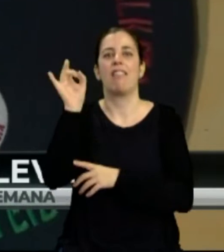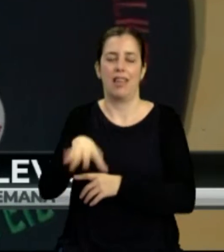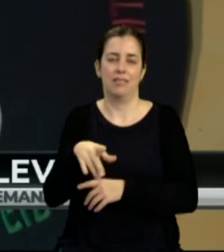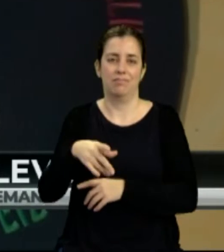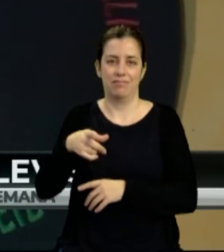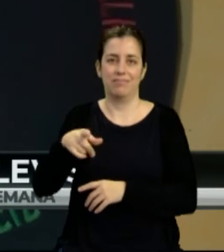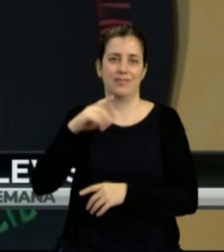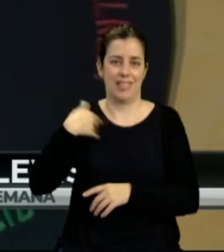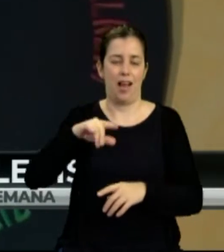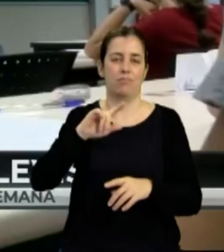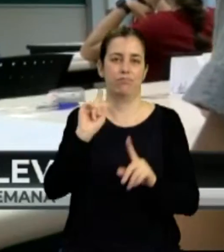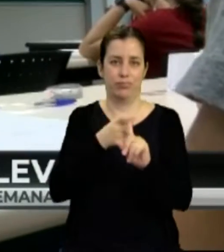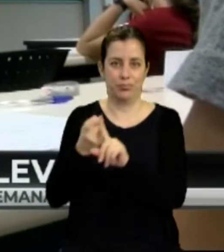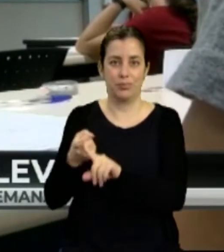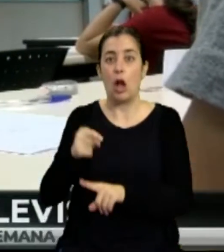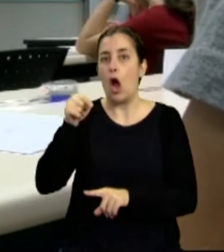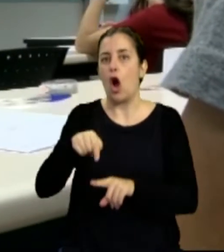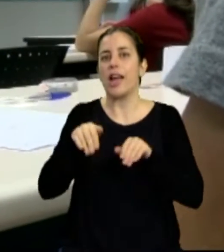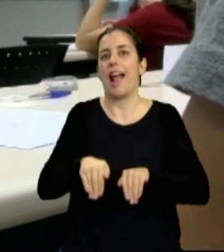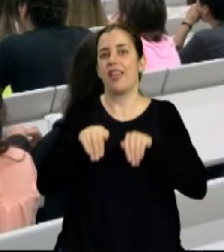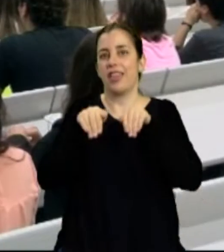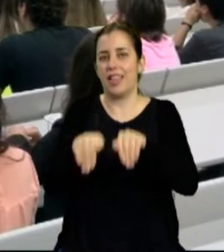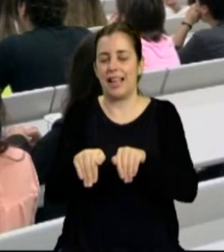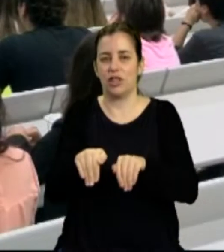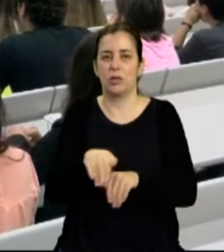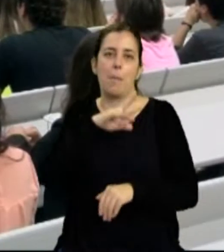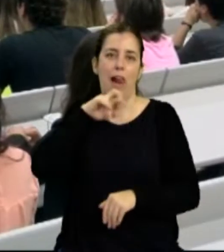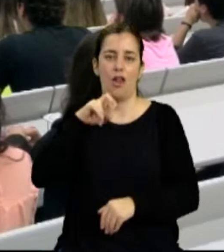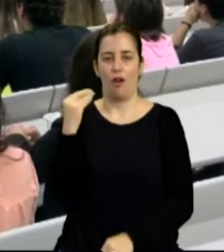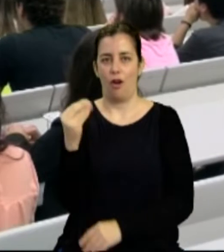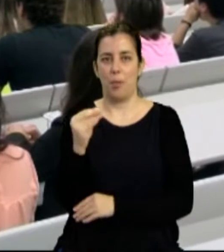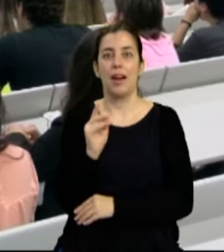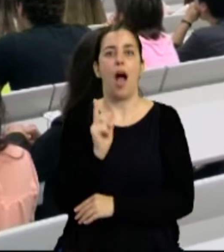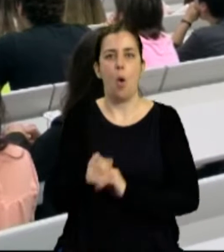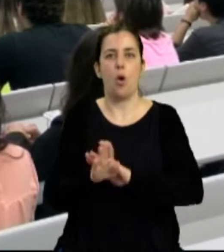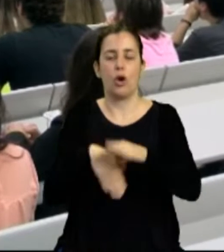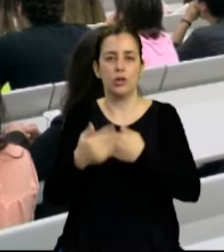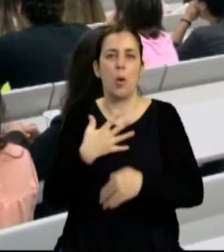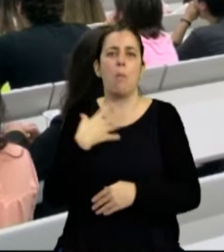repasaremos candidatos y candidatas a valores jóvenes. Todavía pueden votar.